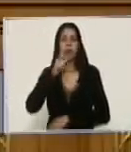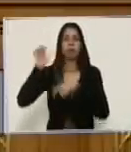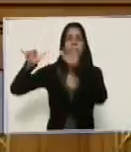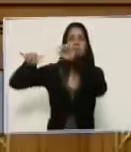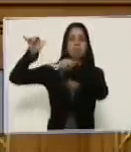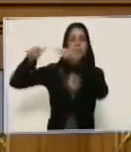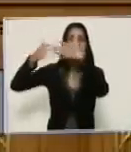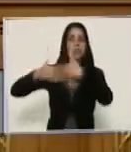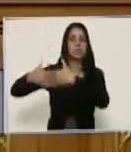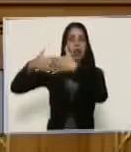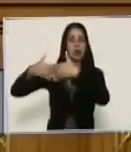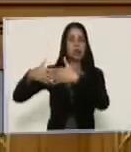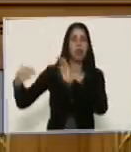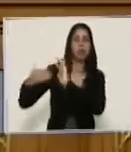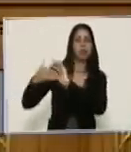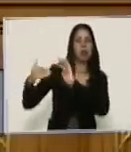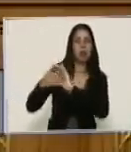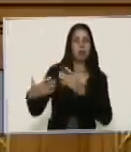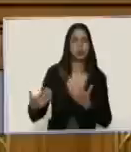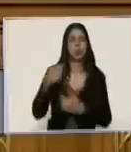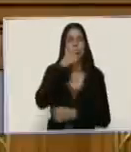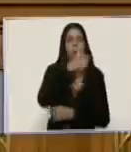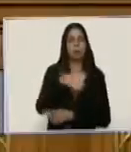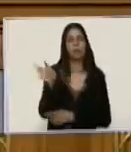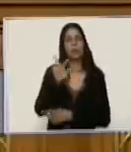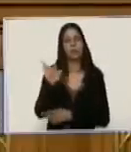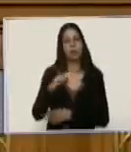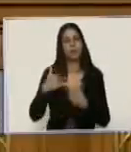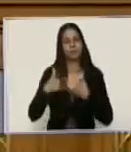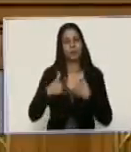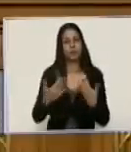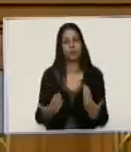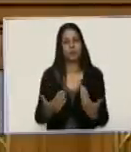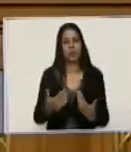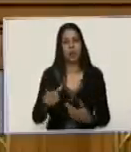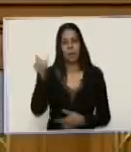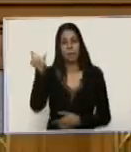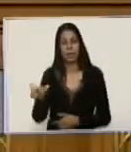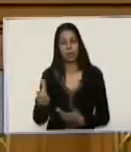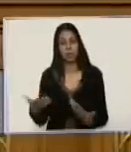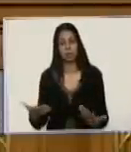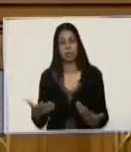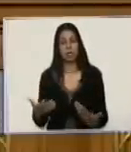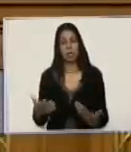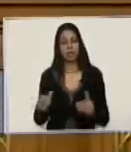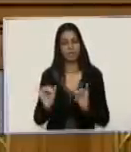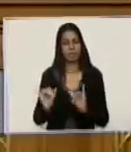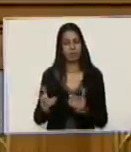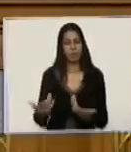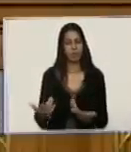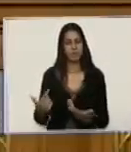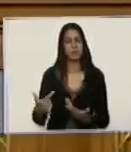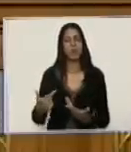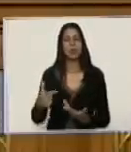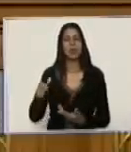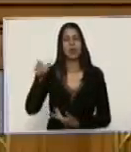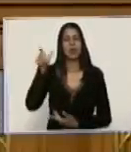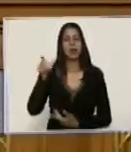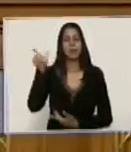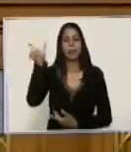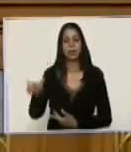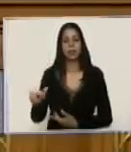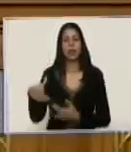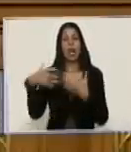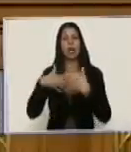las intenciones de seguir atacando al pueblo venezolano, se ha venido convirtiendo efectivamente en ser un agente del